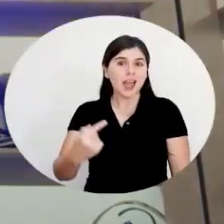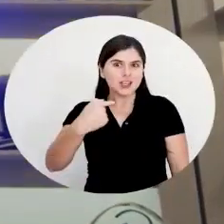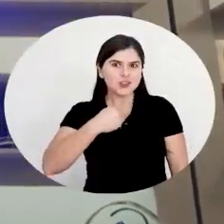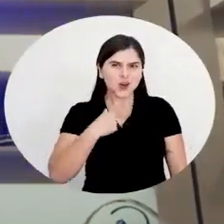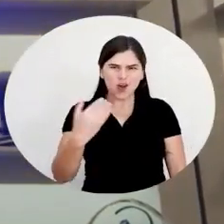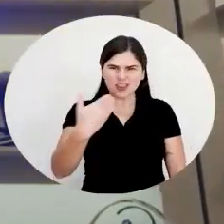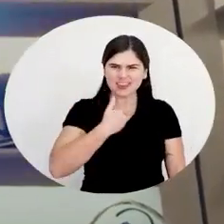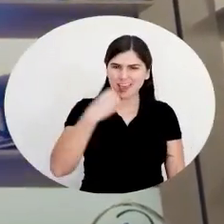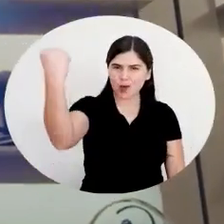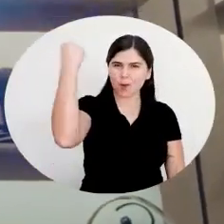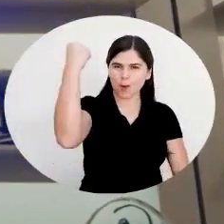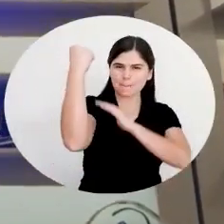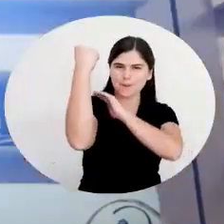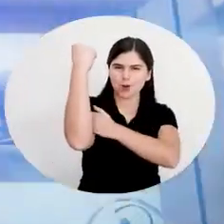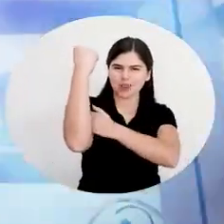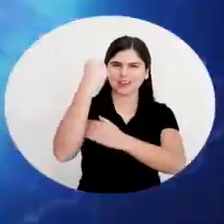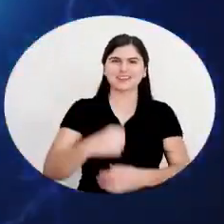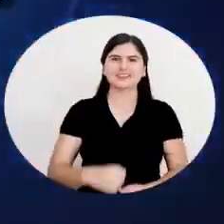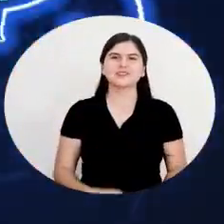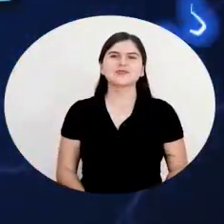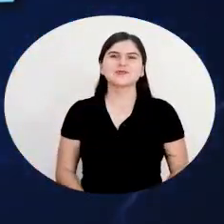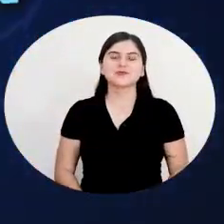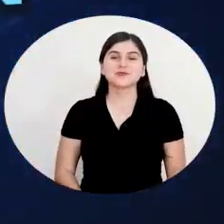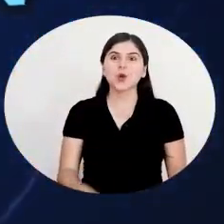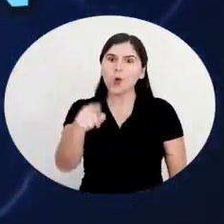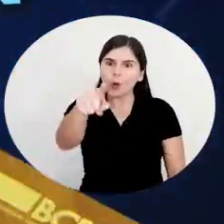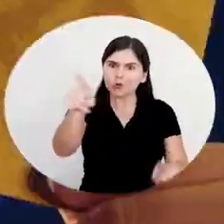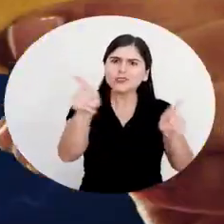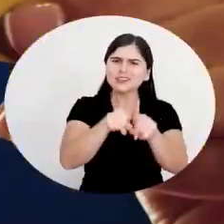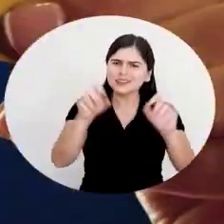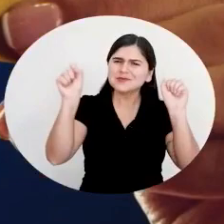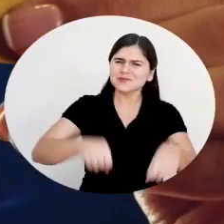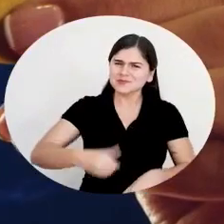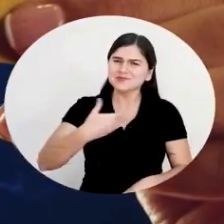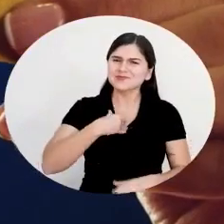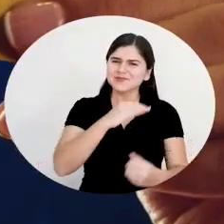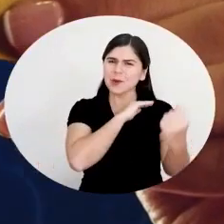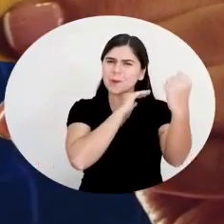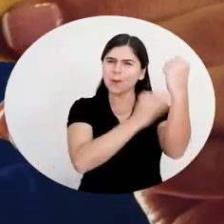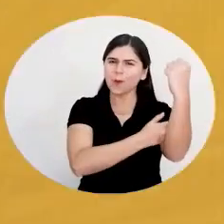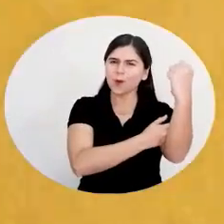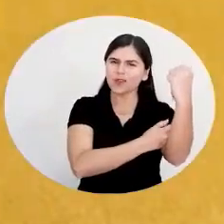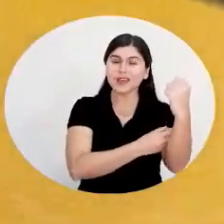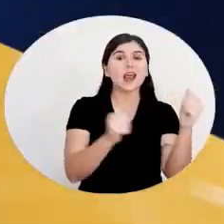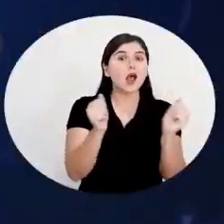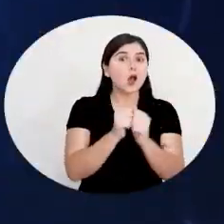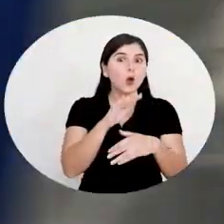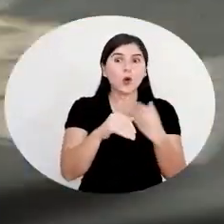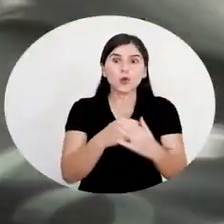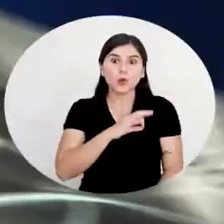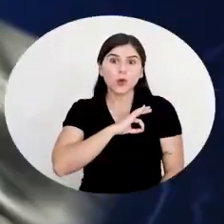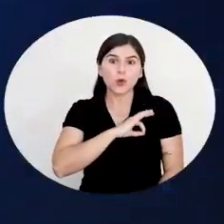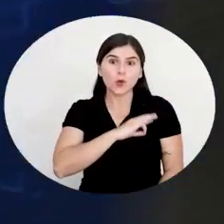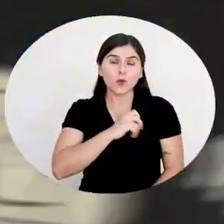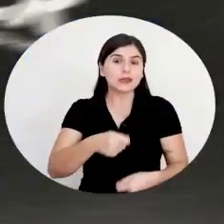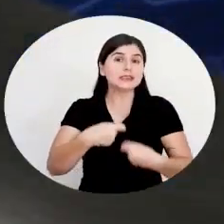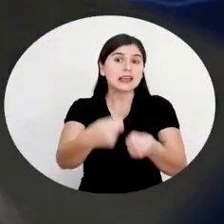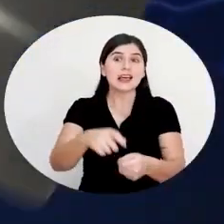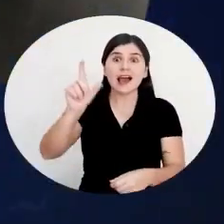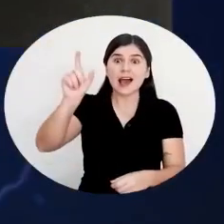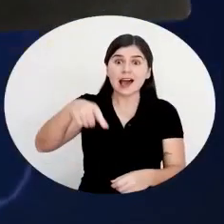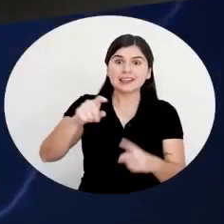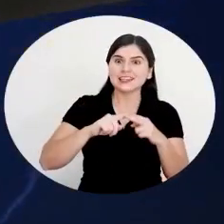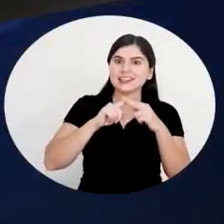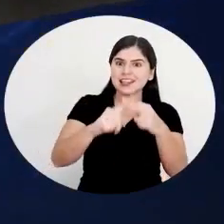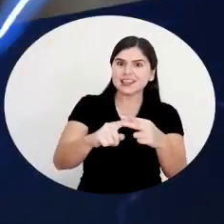¡Yo tengo el poder! Tenga el poder usted también, con todos los beneficios que le dan las tarjetas